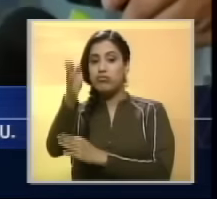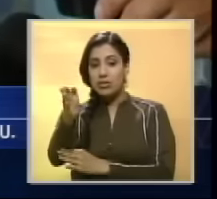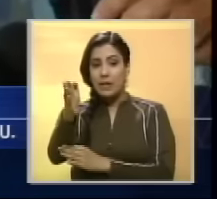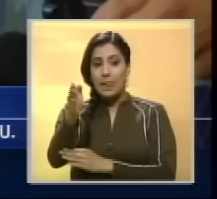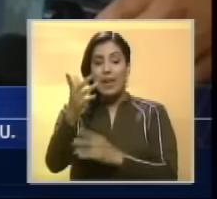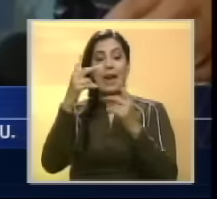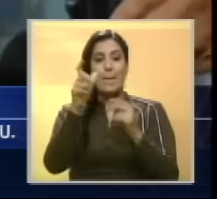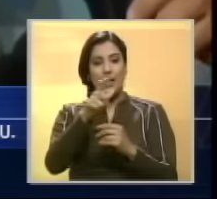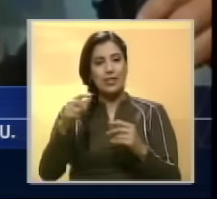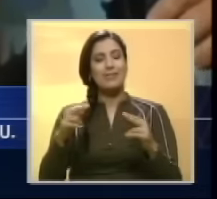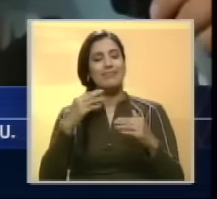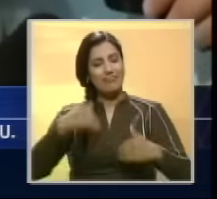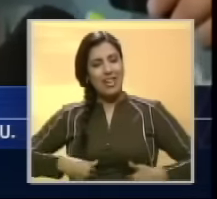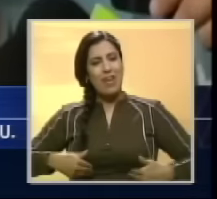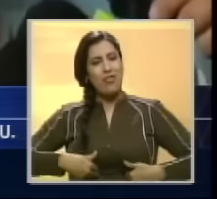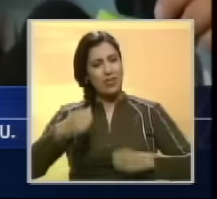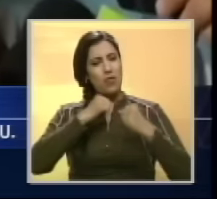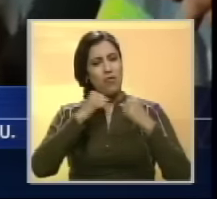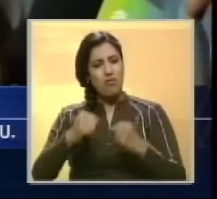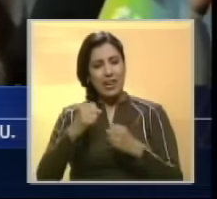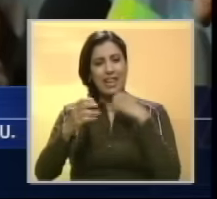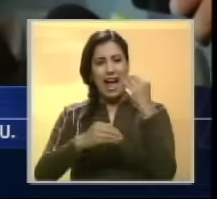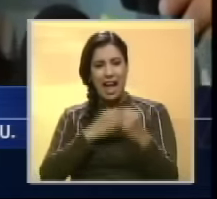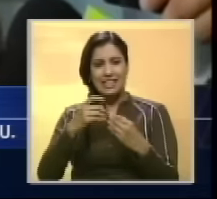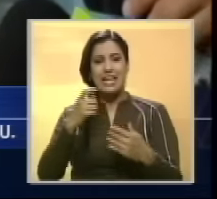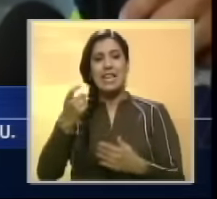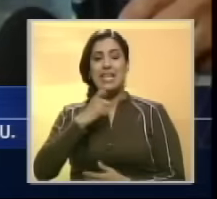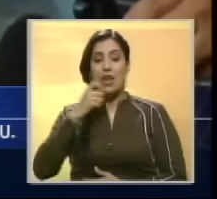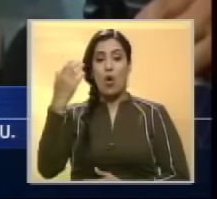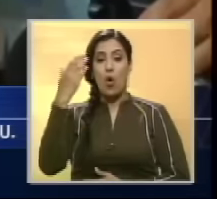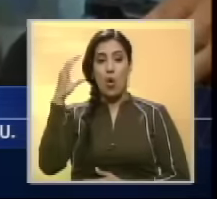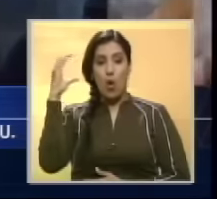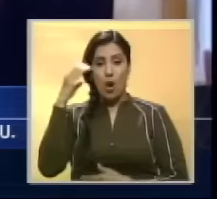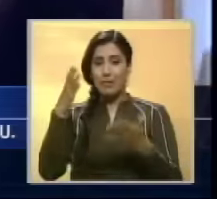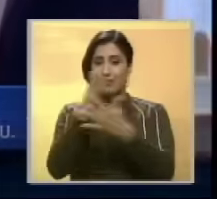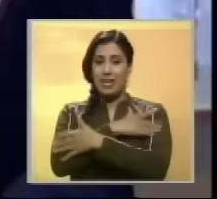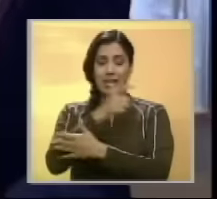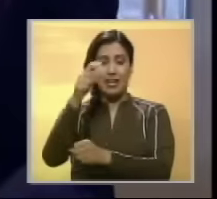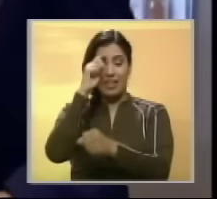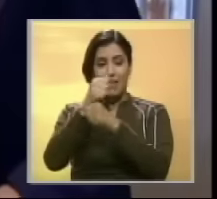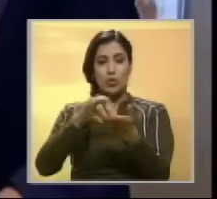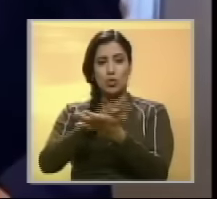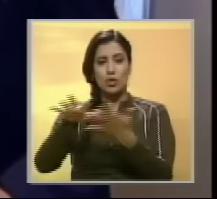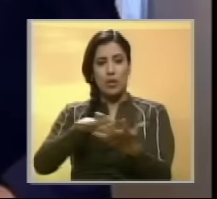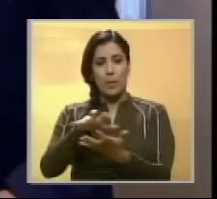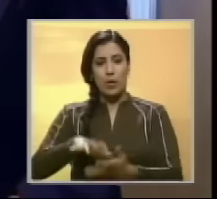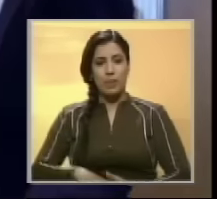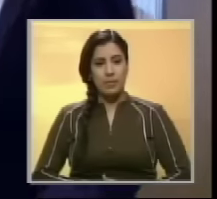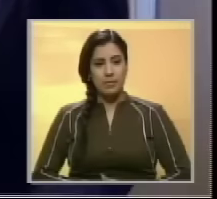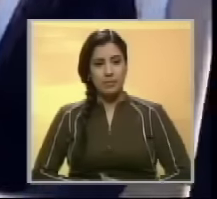Kerry destacó el esfuerzo significativo realizado por el mandatario colombiano para solucionar el